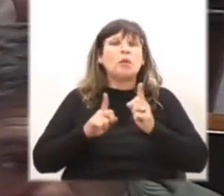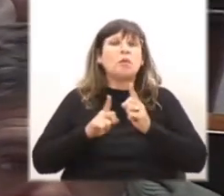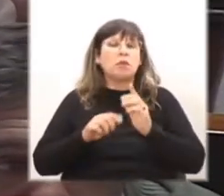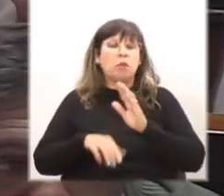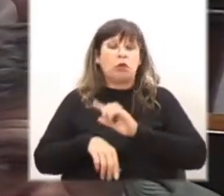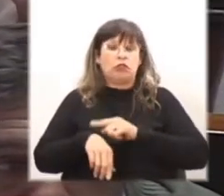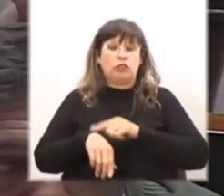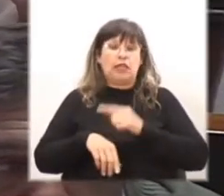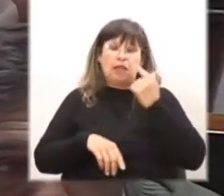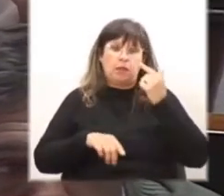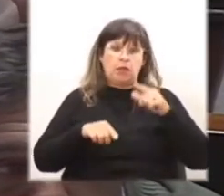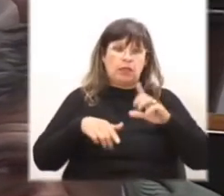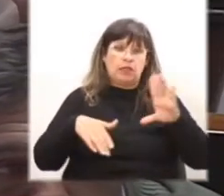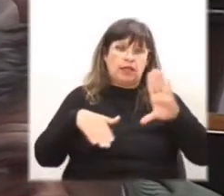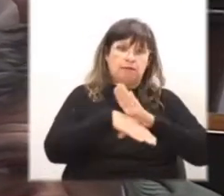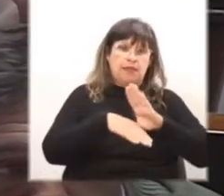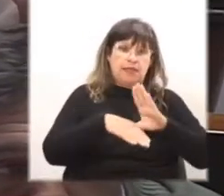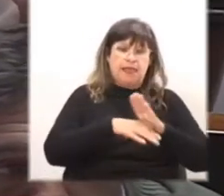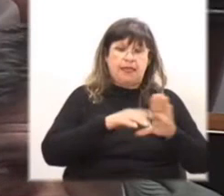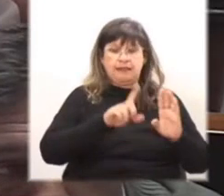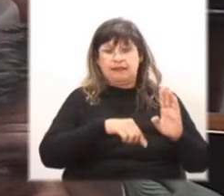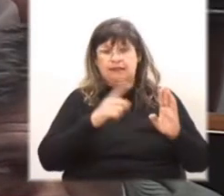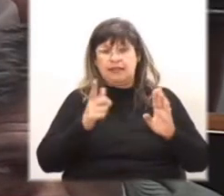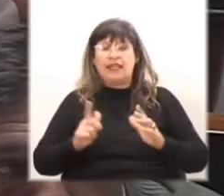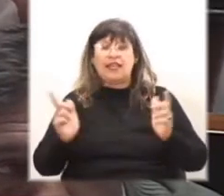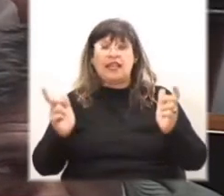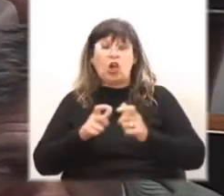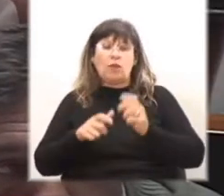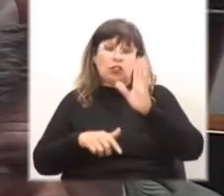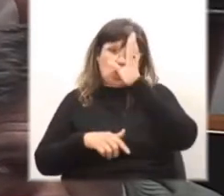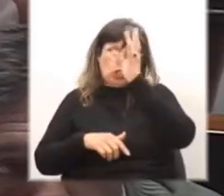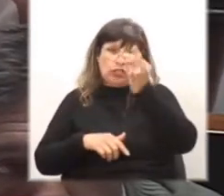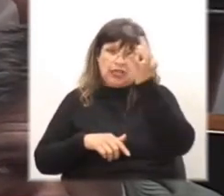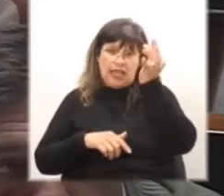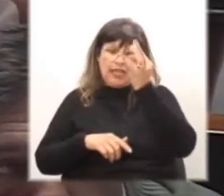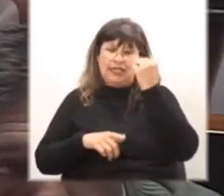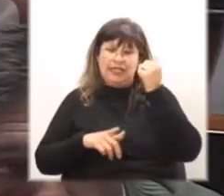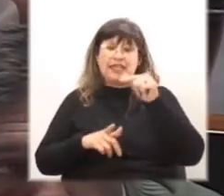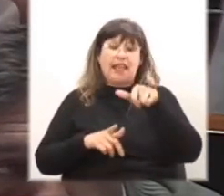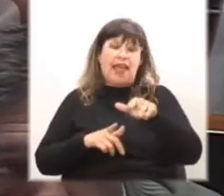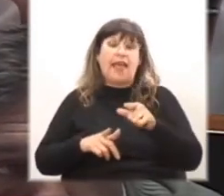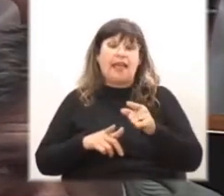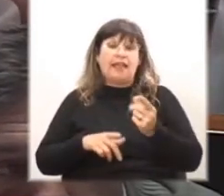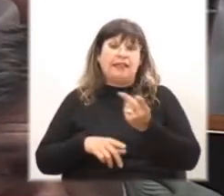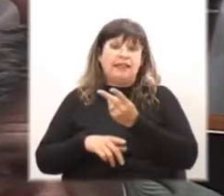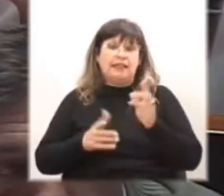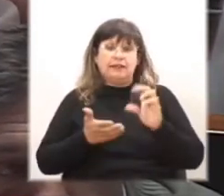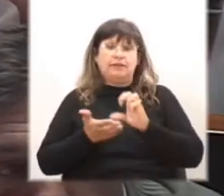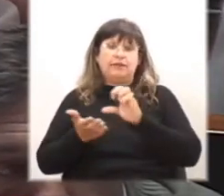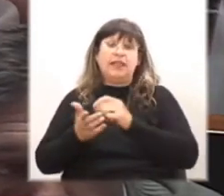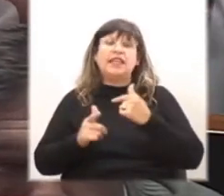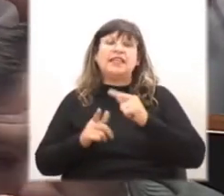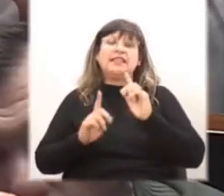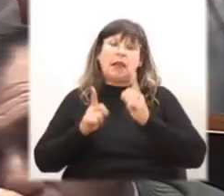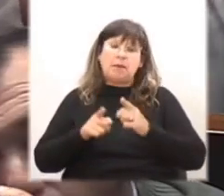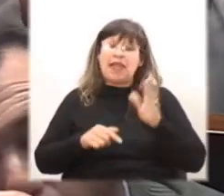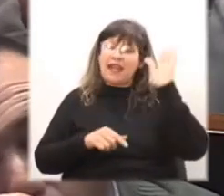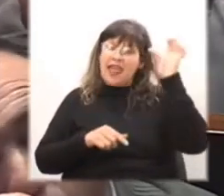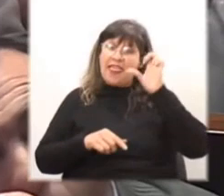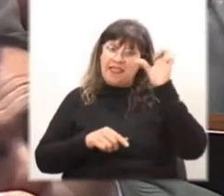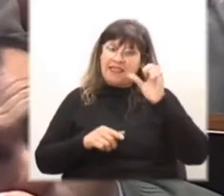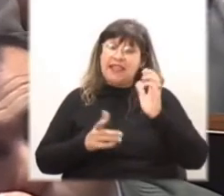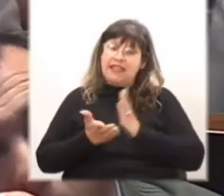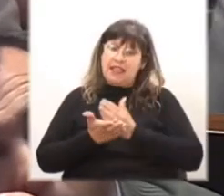en el Ministerio de Desarrollo Social y en la Comisión Técnica Mixta de Salto Grande, además de ser edil departamental.